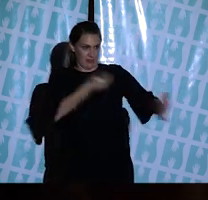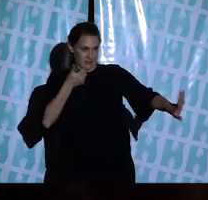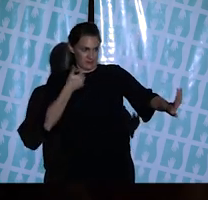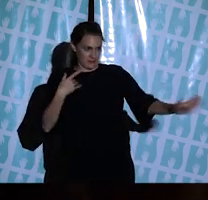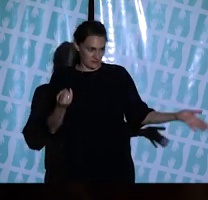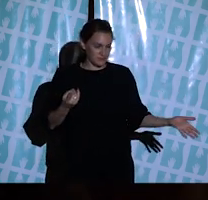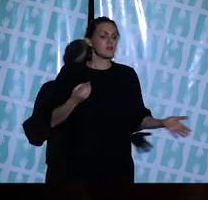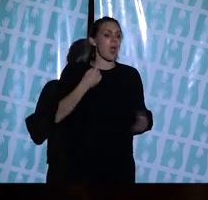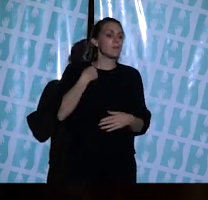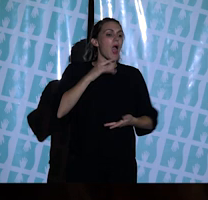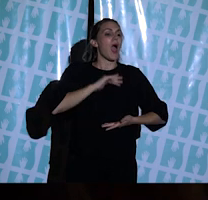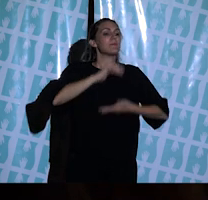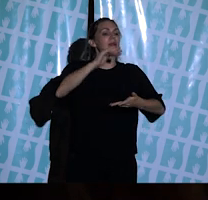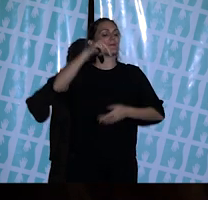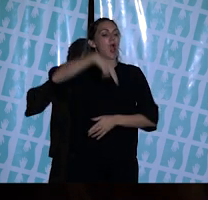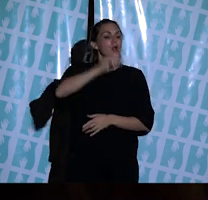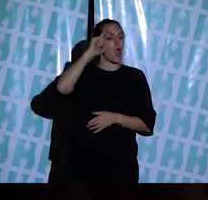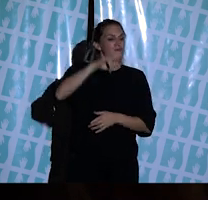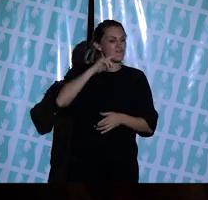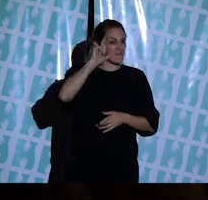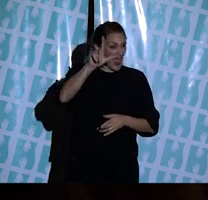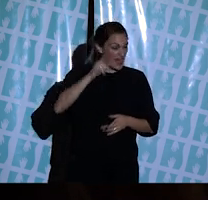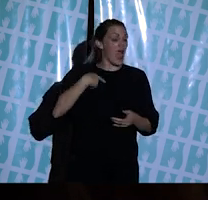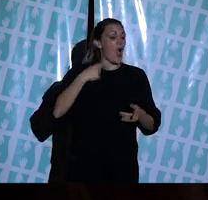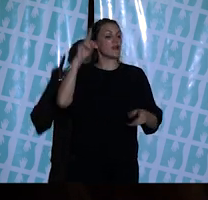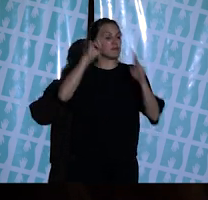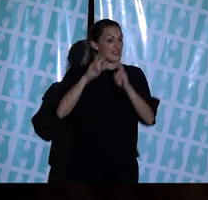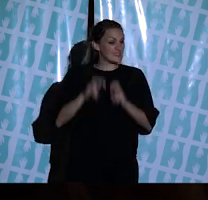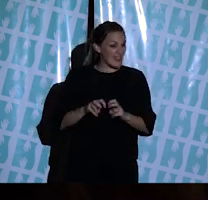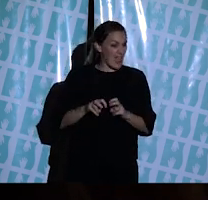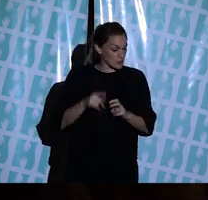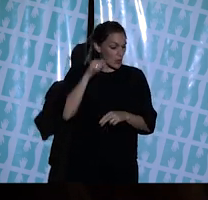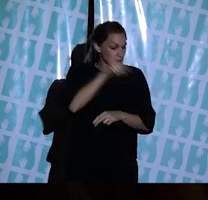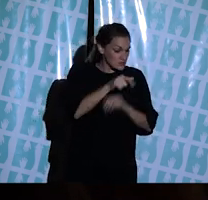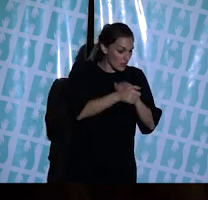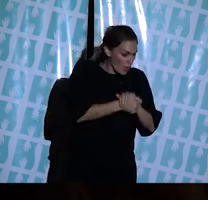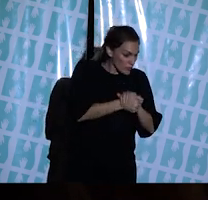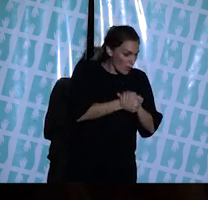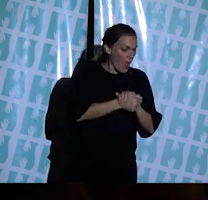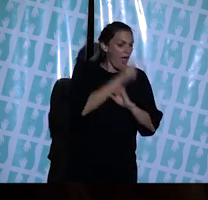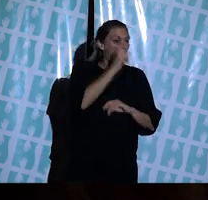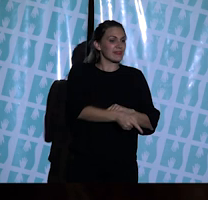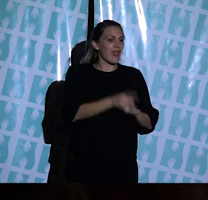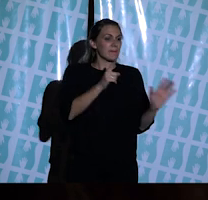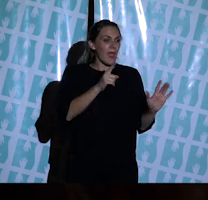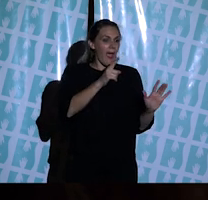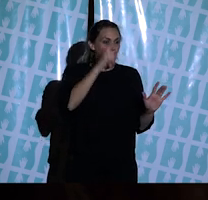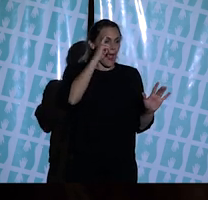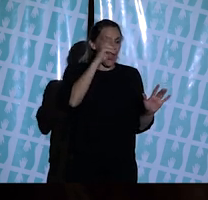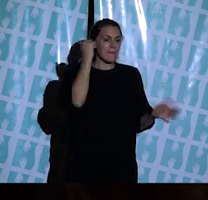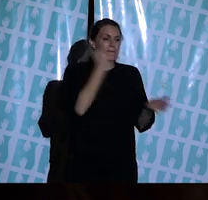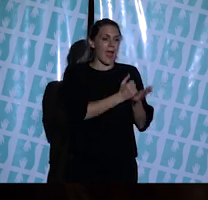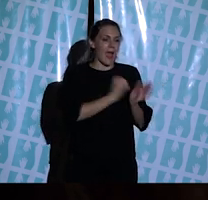que todo esto se da en un contexto, o sea, la tortuga también se acuerda de